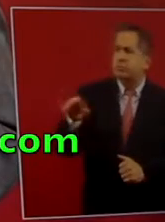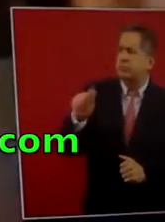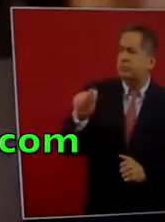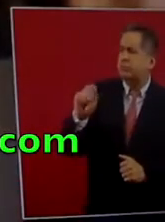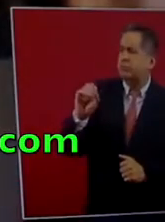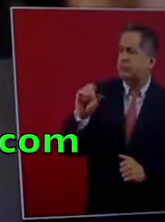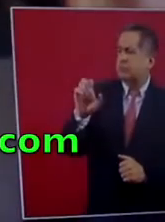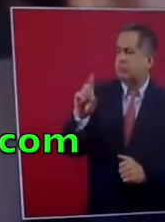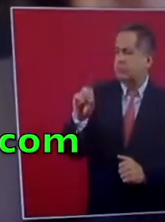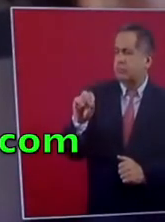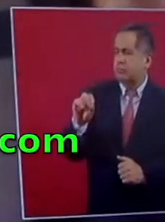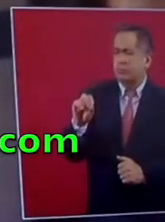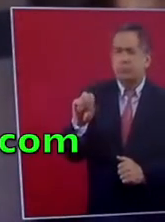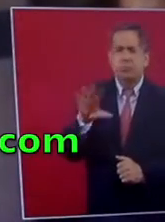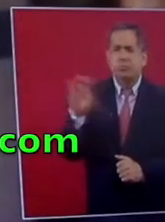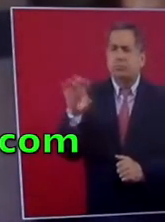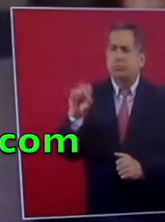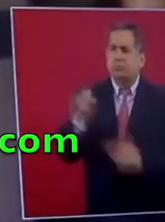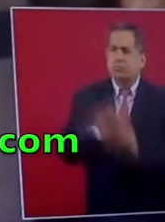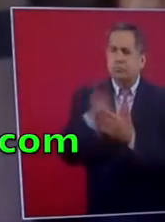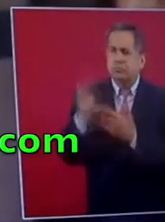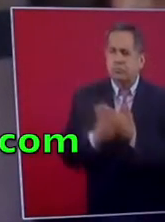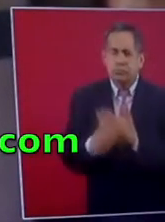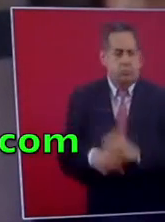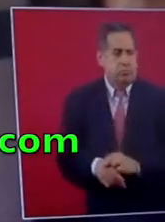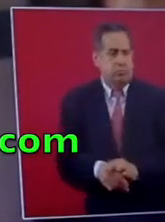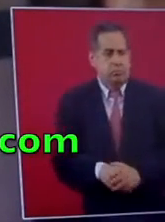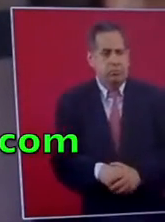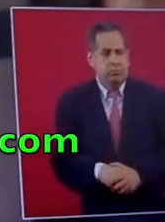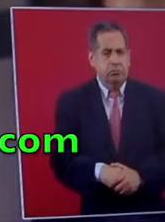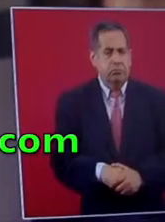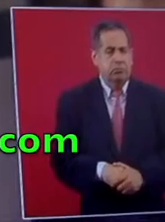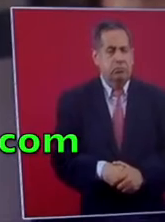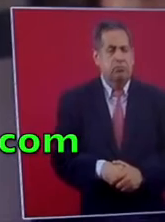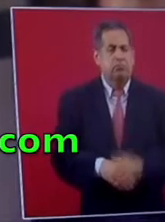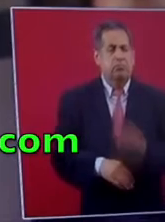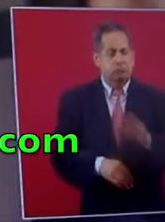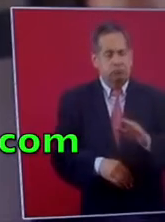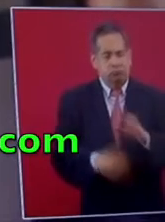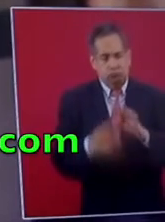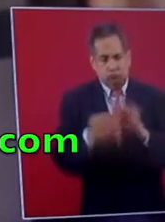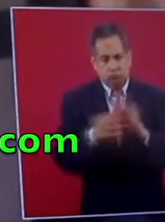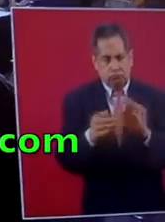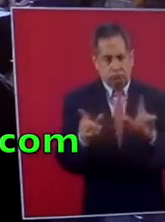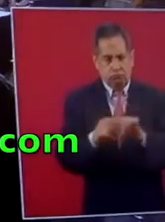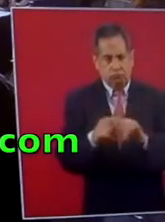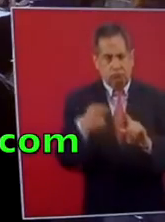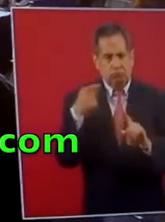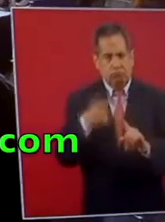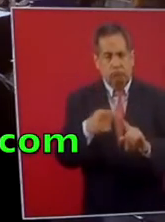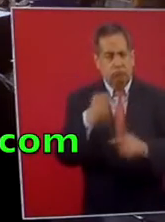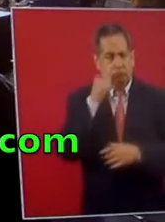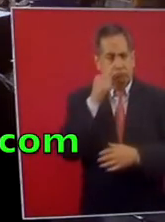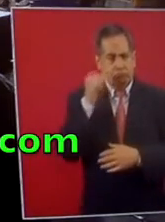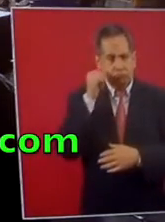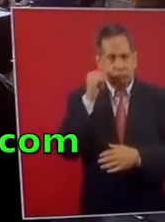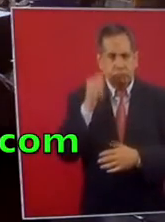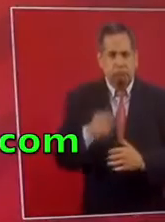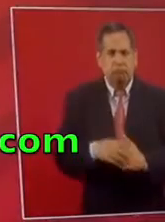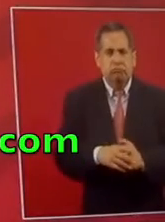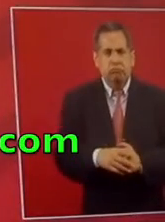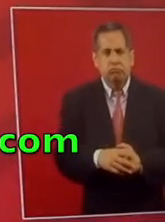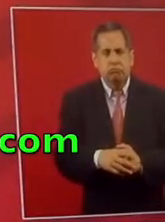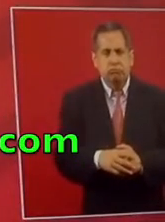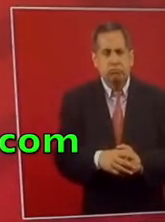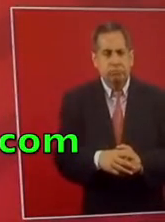zonas se está empezando a ver el beneficio social. Licenciado Germán Villafuerte, ¿usted sabe cuántos ayuntamientos